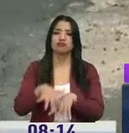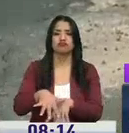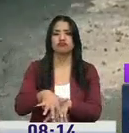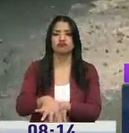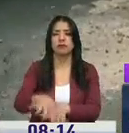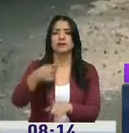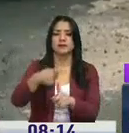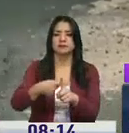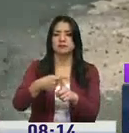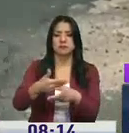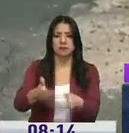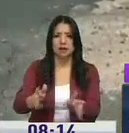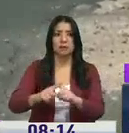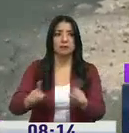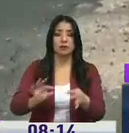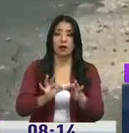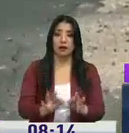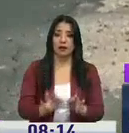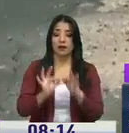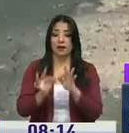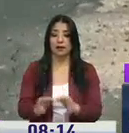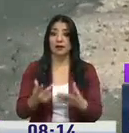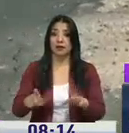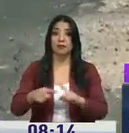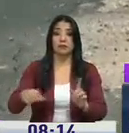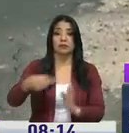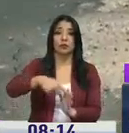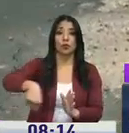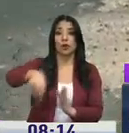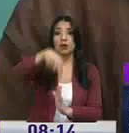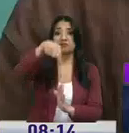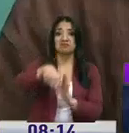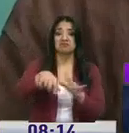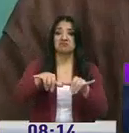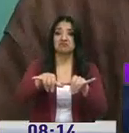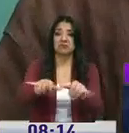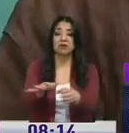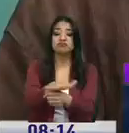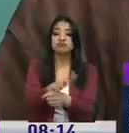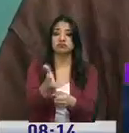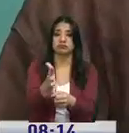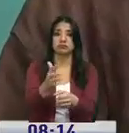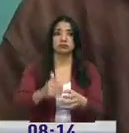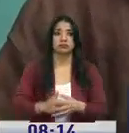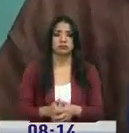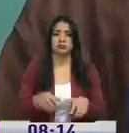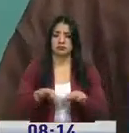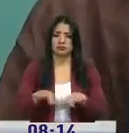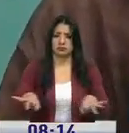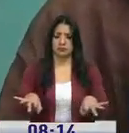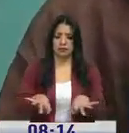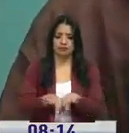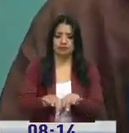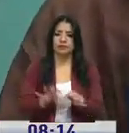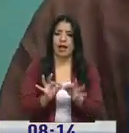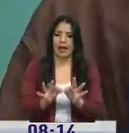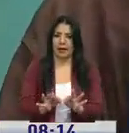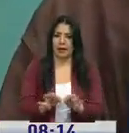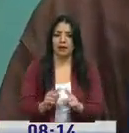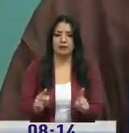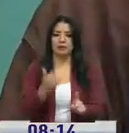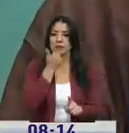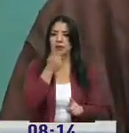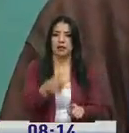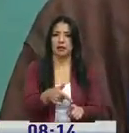se han realizado dos reparaciones y la calzada continúa destruida ya arreglaron perdón a la arreglado